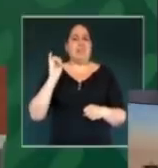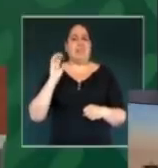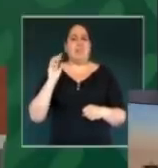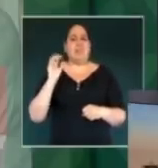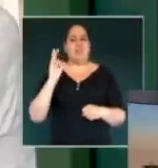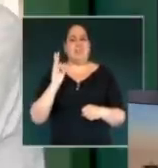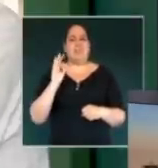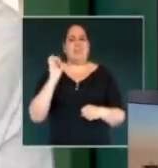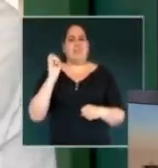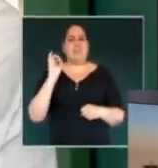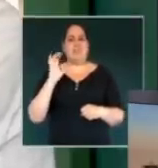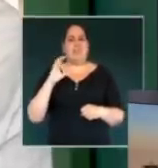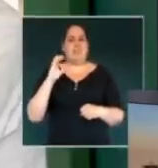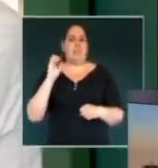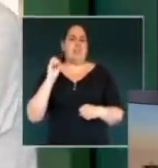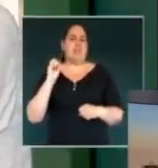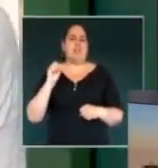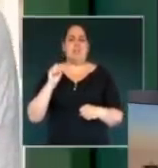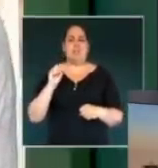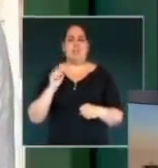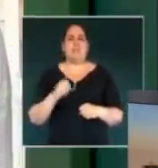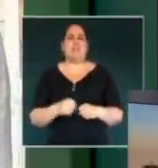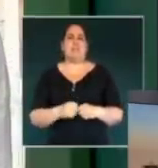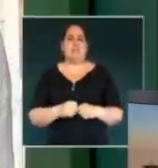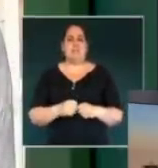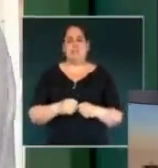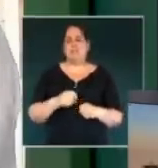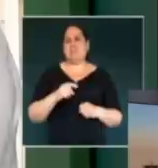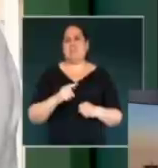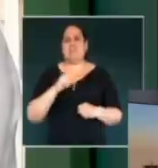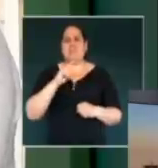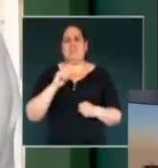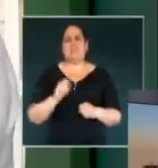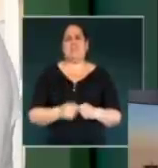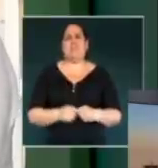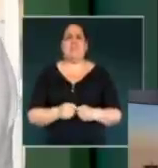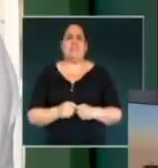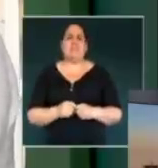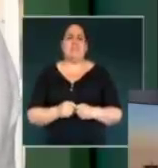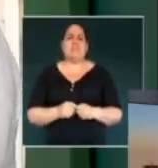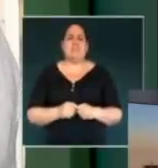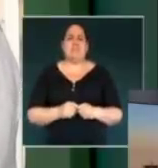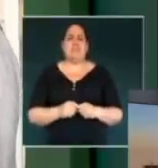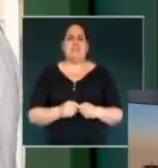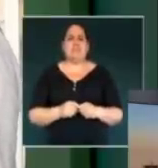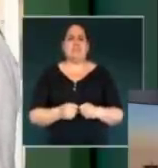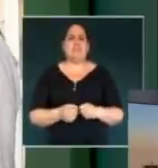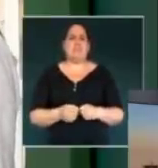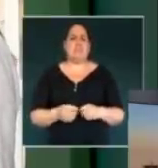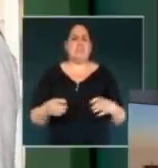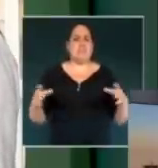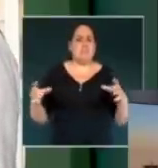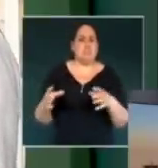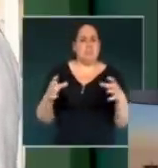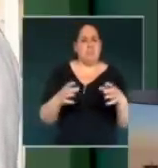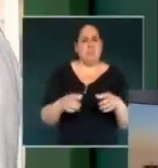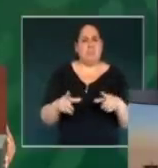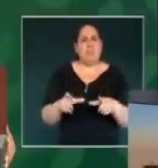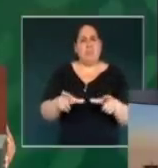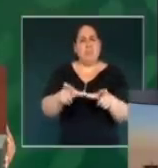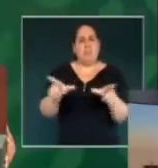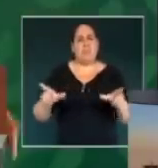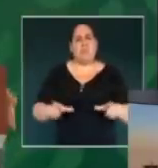Y por eso se decidió crear un grupo del sector salud